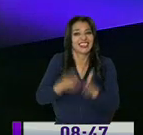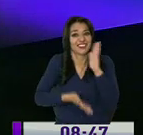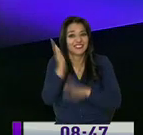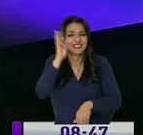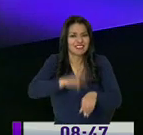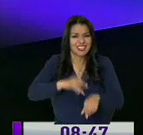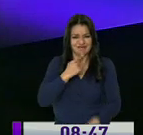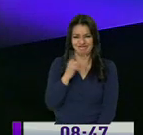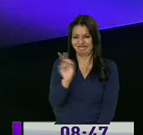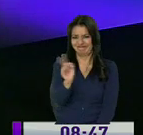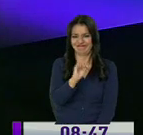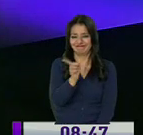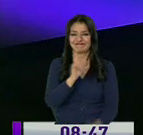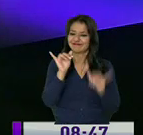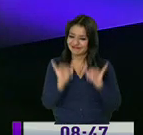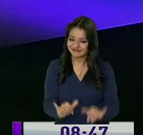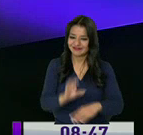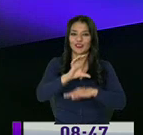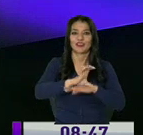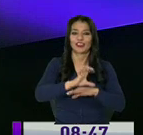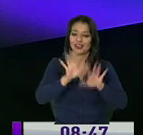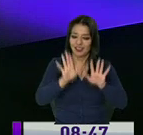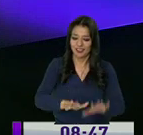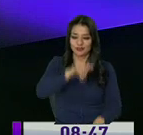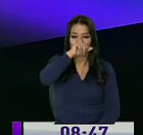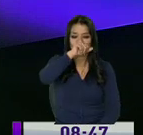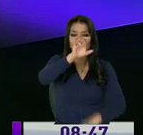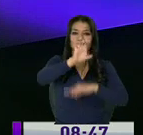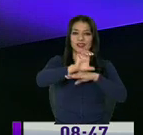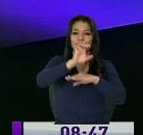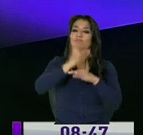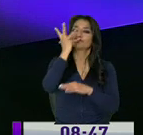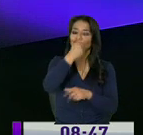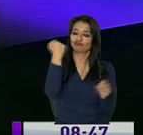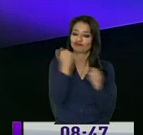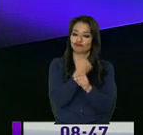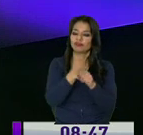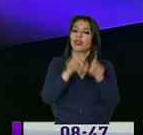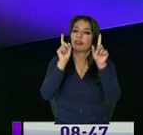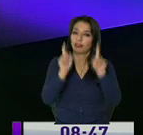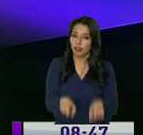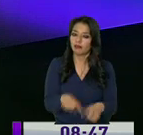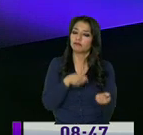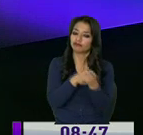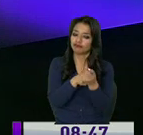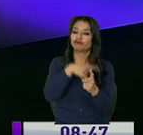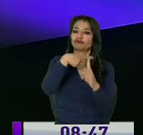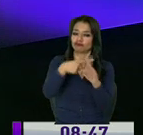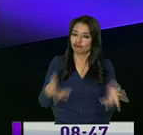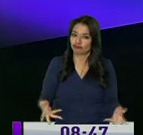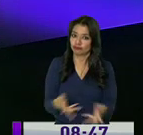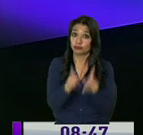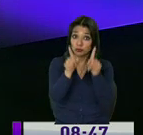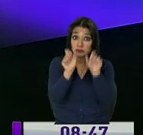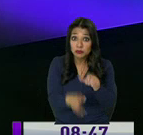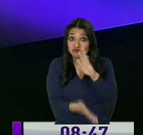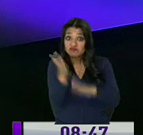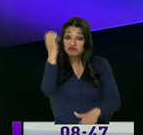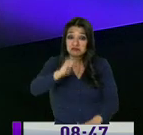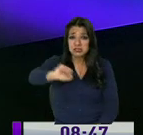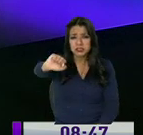afuera. Nada, nos quedamos acá y hay que trabajar, hay que ponerle buena energía. Y si usted puede salir, ¿sabe